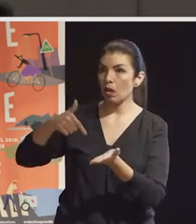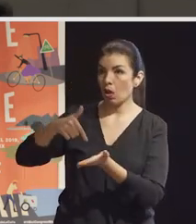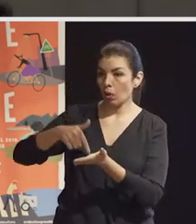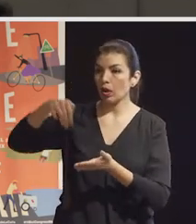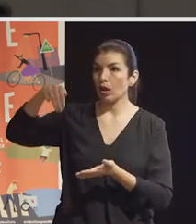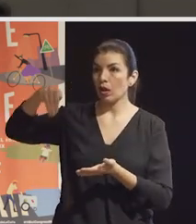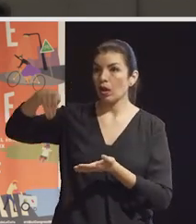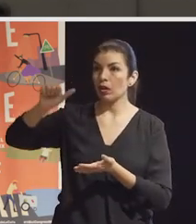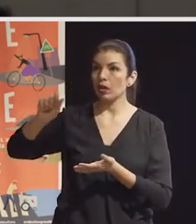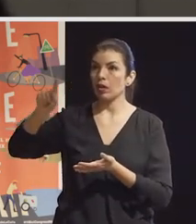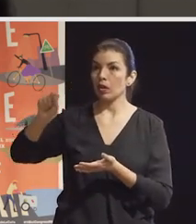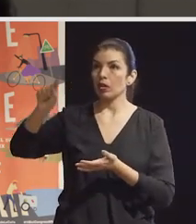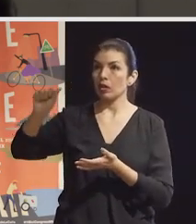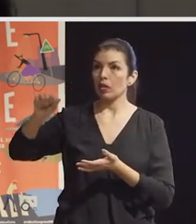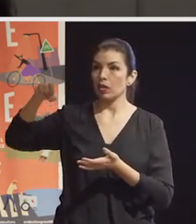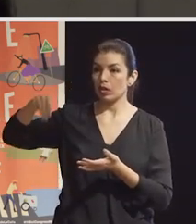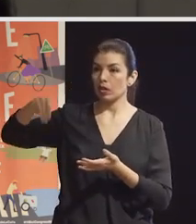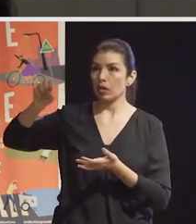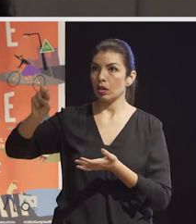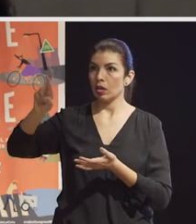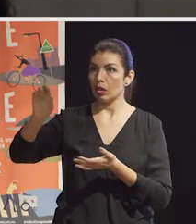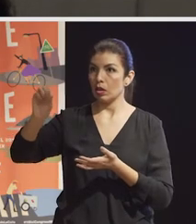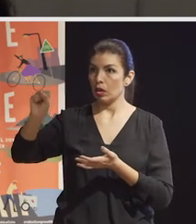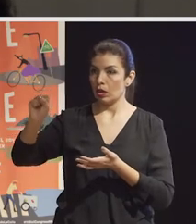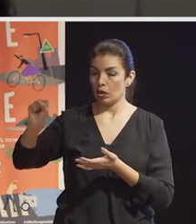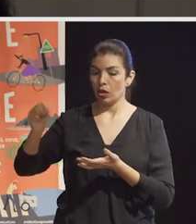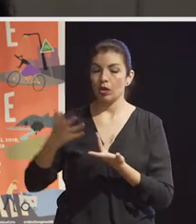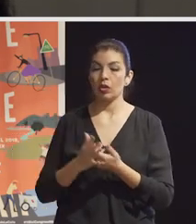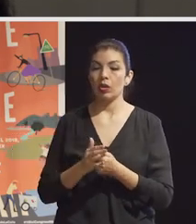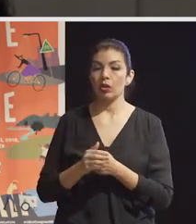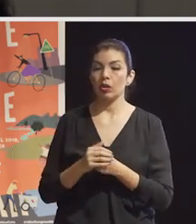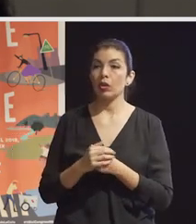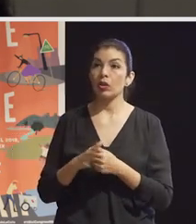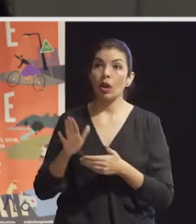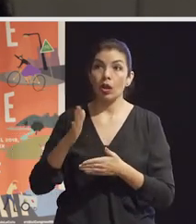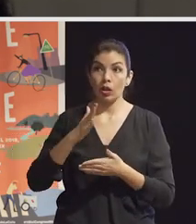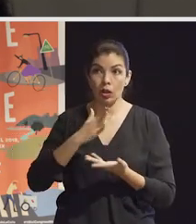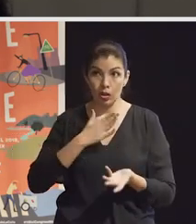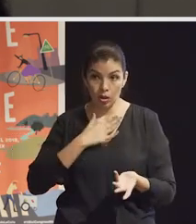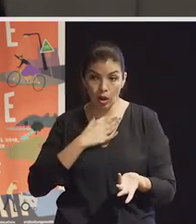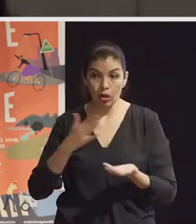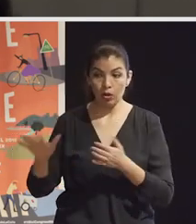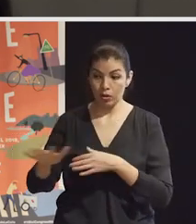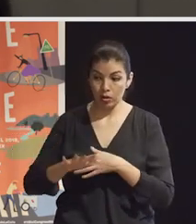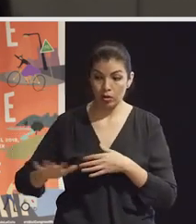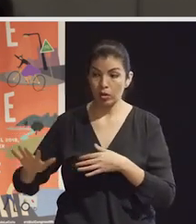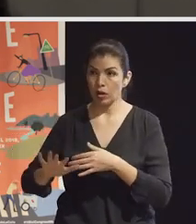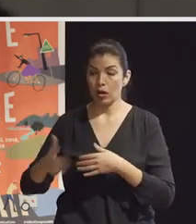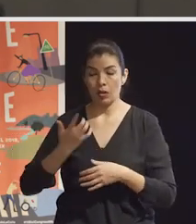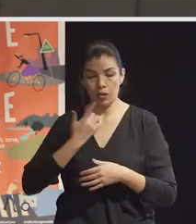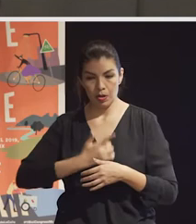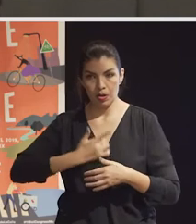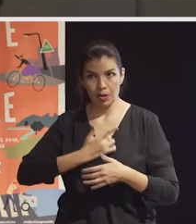la comunidad de la que me gusta mucho desenvolver la que me encontré comunidad fue pues las bicis o sea la gente que lo